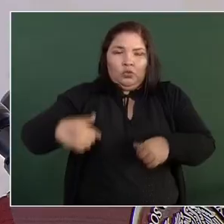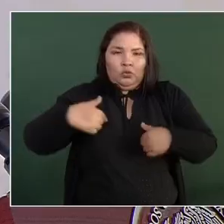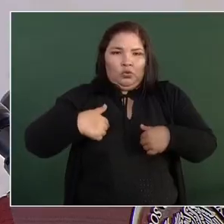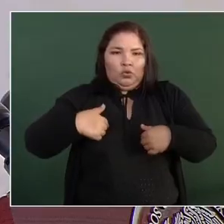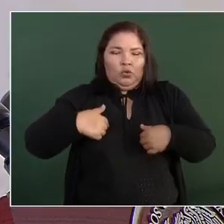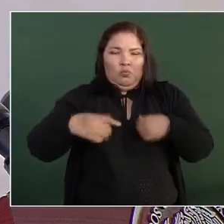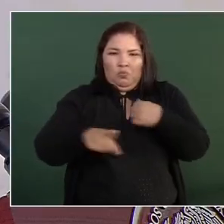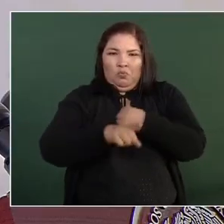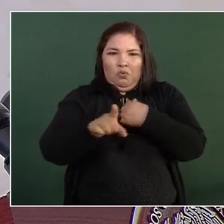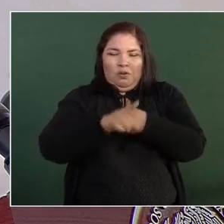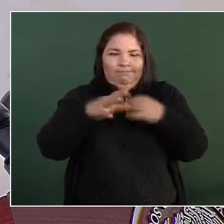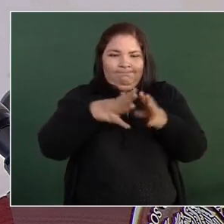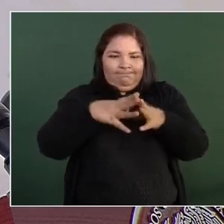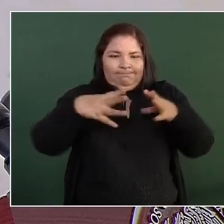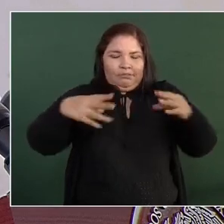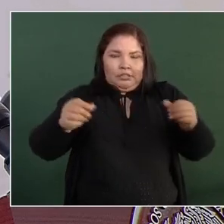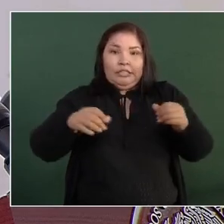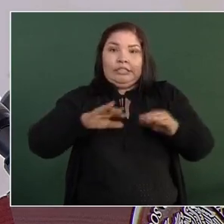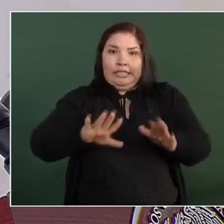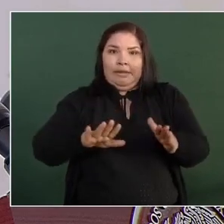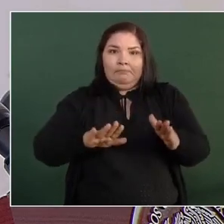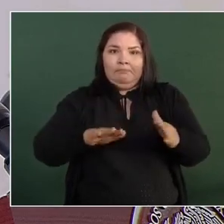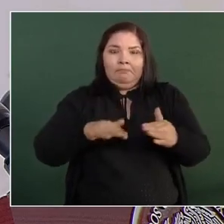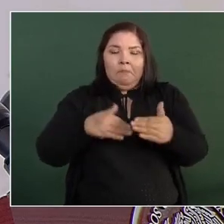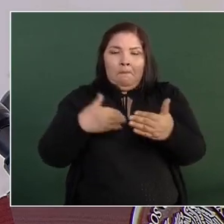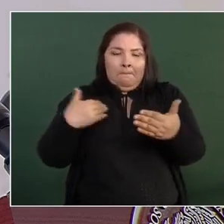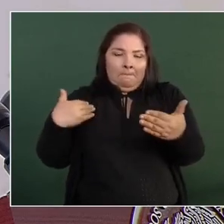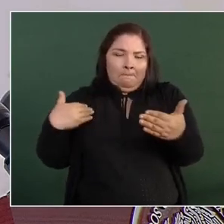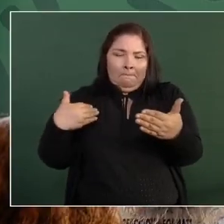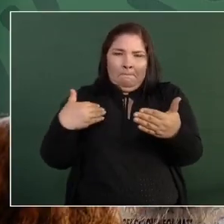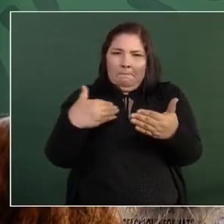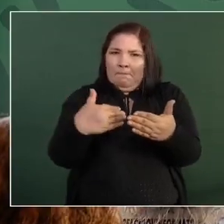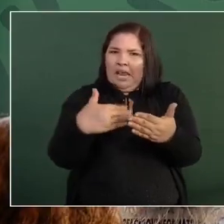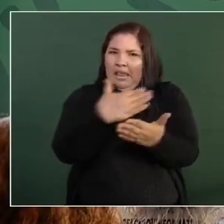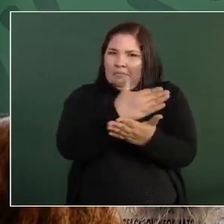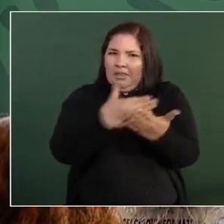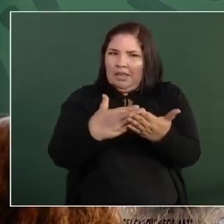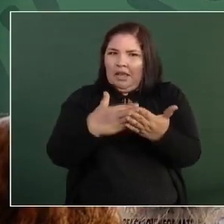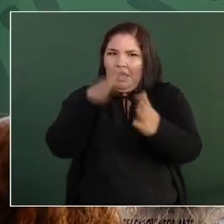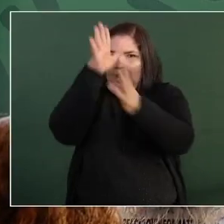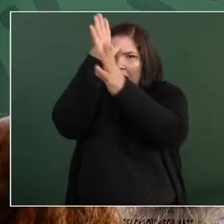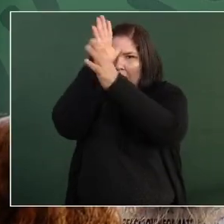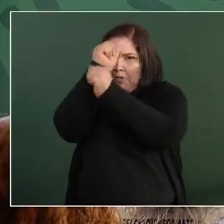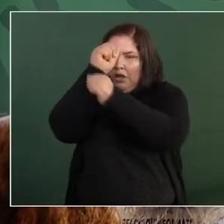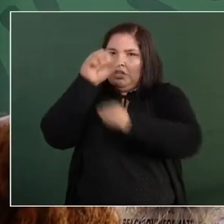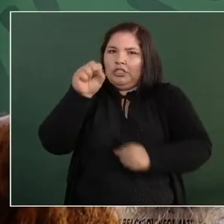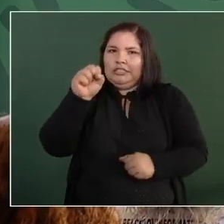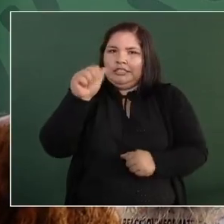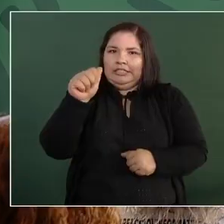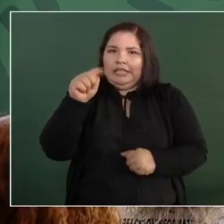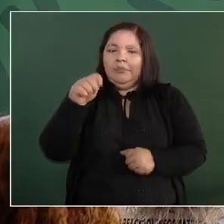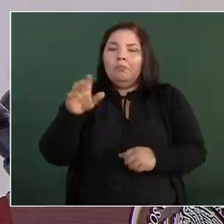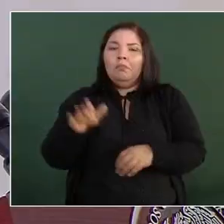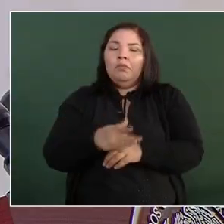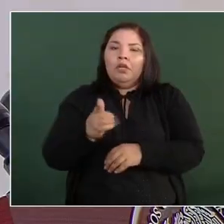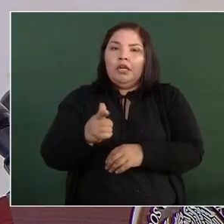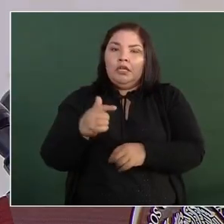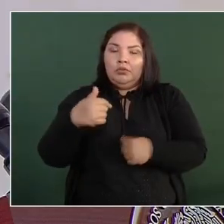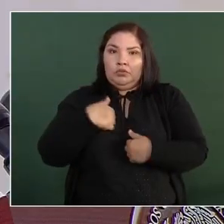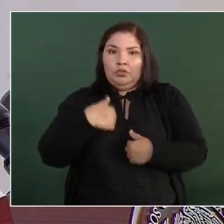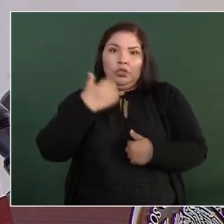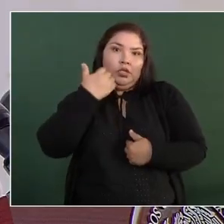Ya llevamos la mitad, por lo menos, en un convenio establecido con el SAT, Y ese recurso es porque queremos que